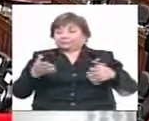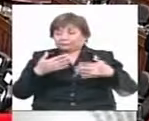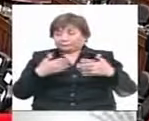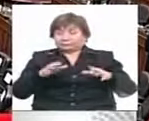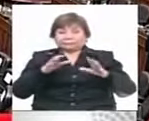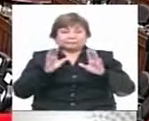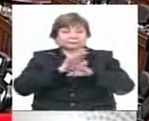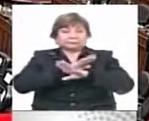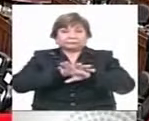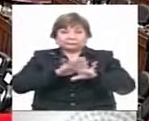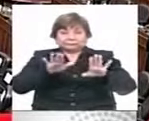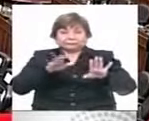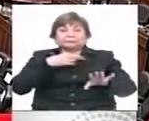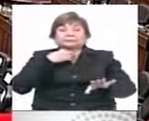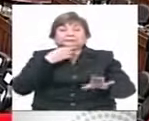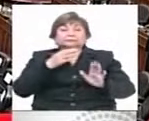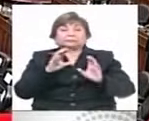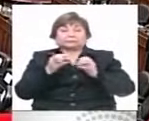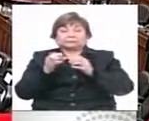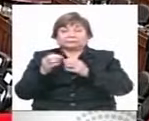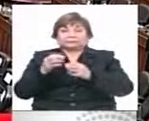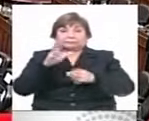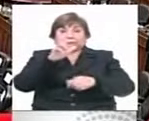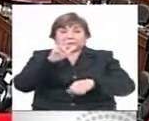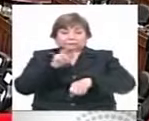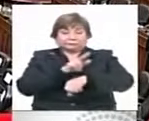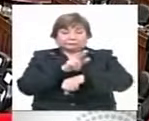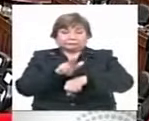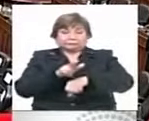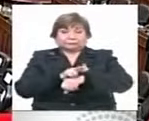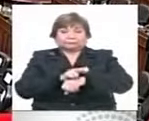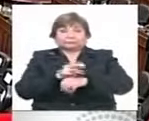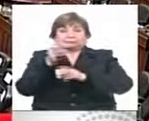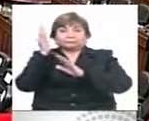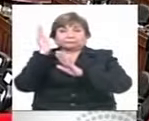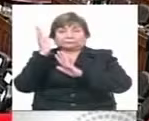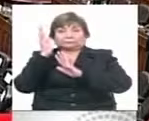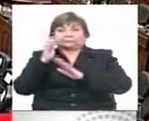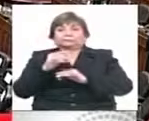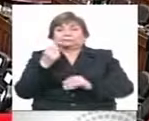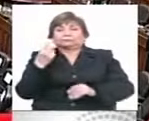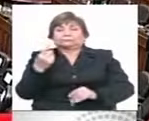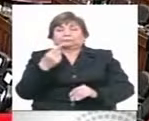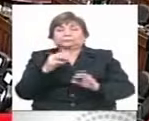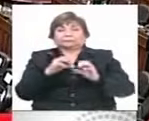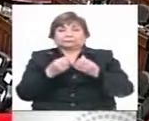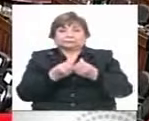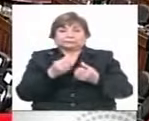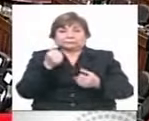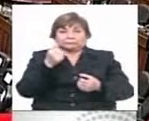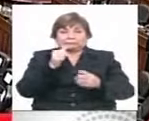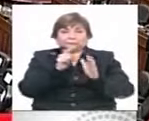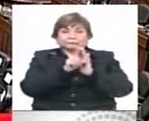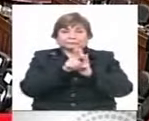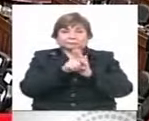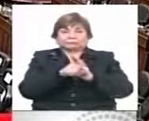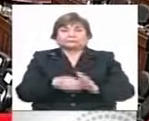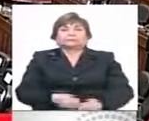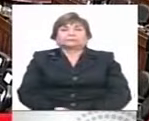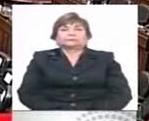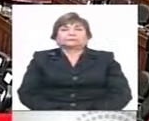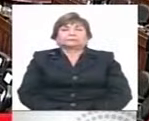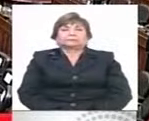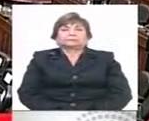Junta de Portavoces, van a tener 3 horas de exposición. Cada vocero va a tener 10 minutos y luego viene